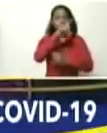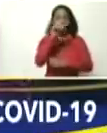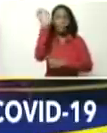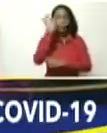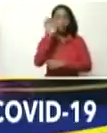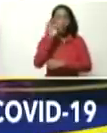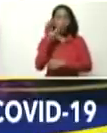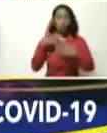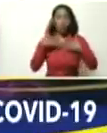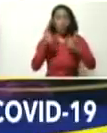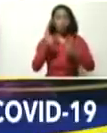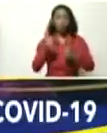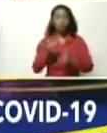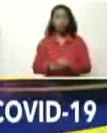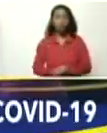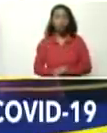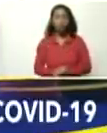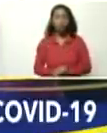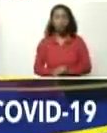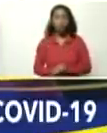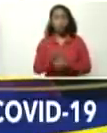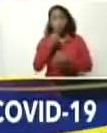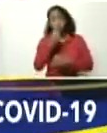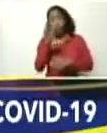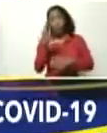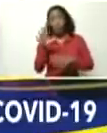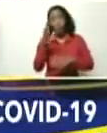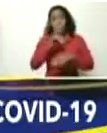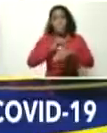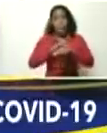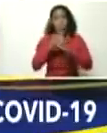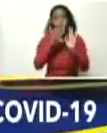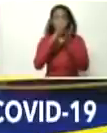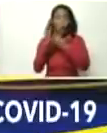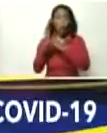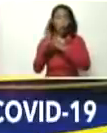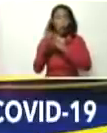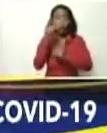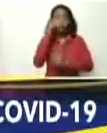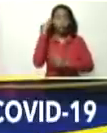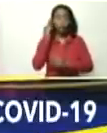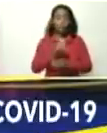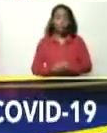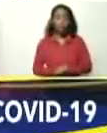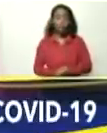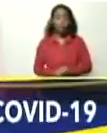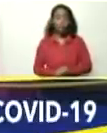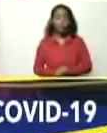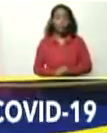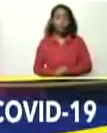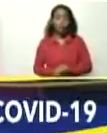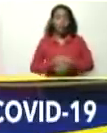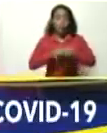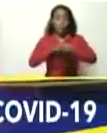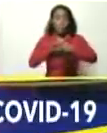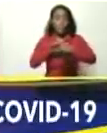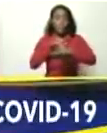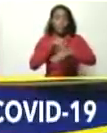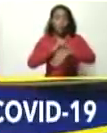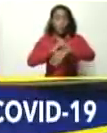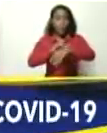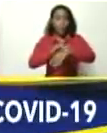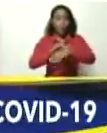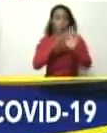100% salud. Bueno, el médico de comunidad, la médica de comunidad, los médicos